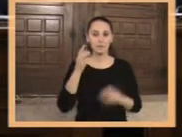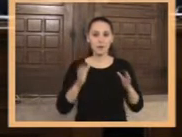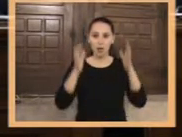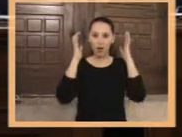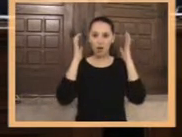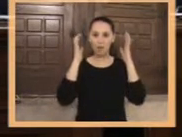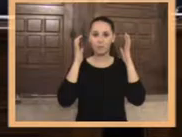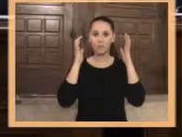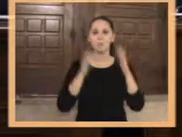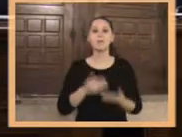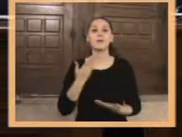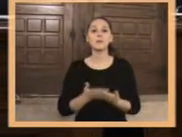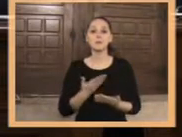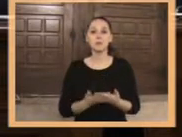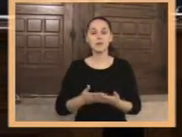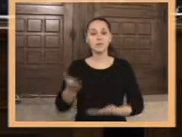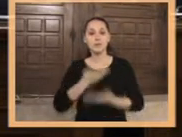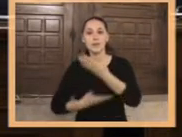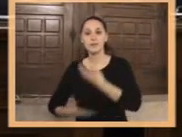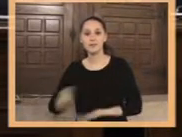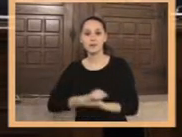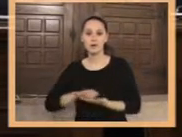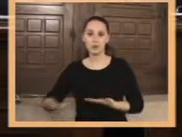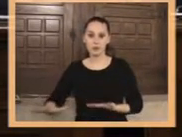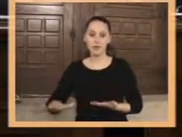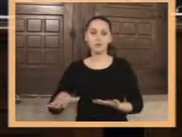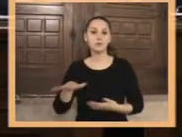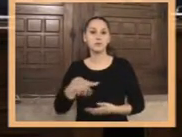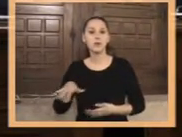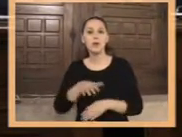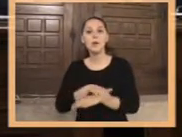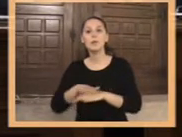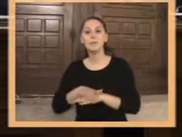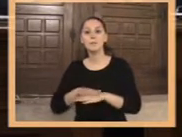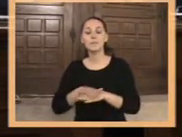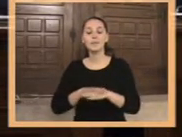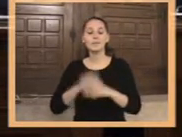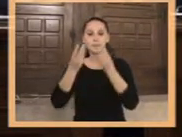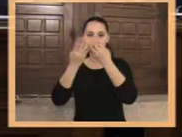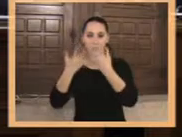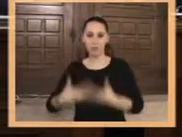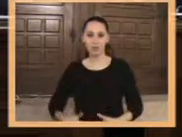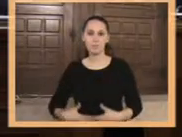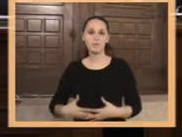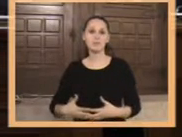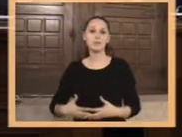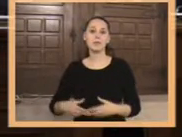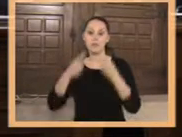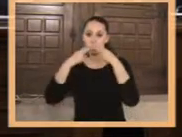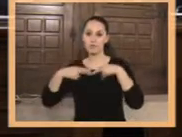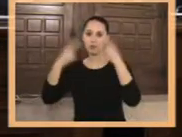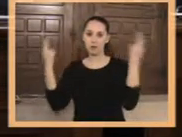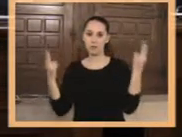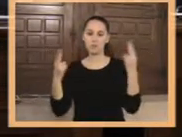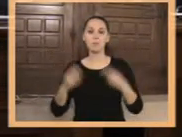solicitud de cesión gratuita al Ministerio de Hacienda y Administraciones Públicas del inmueble denominado Palacio del Arcediano, situado en la calle